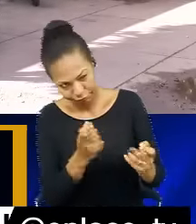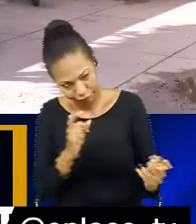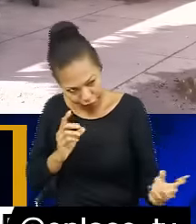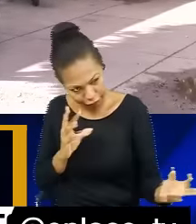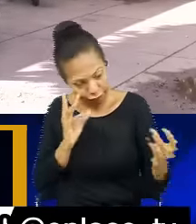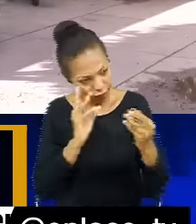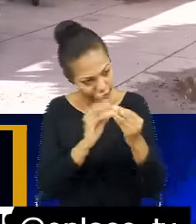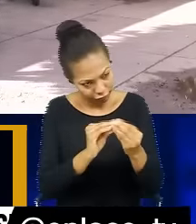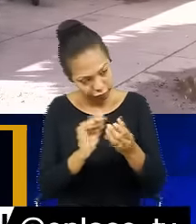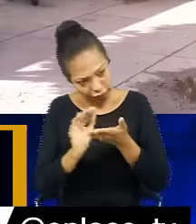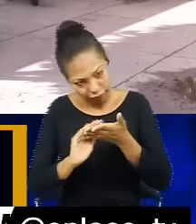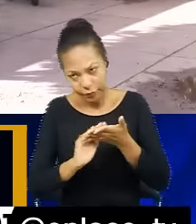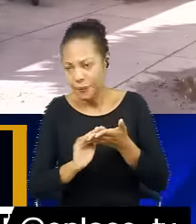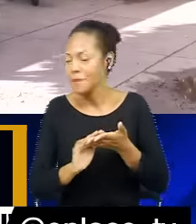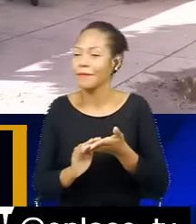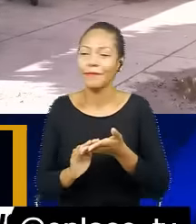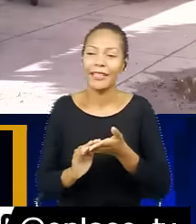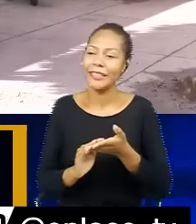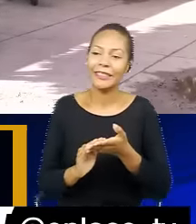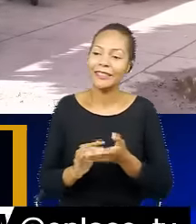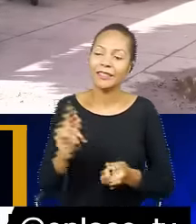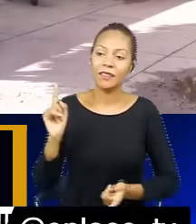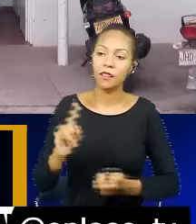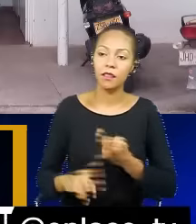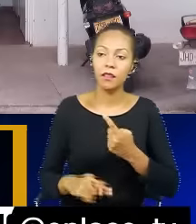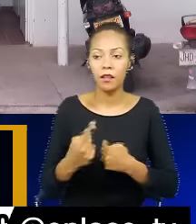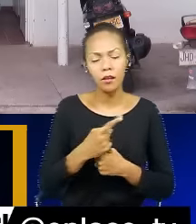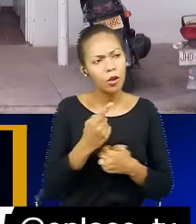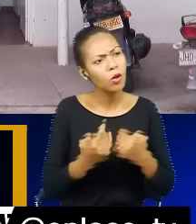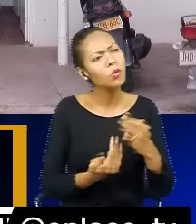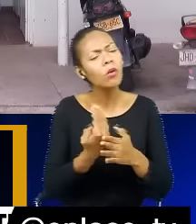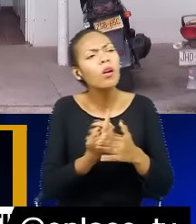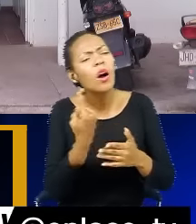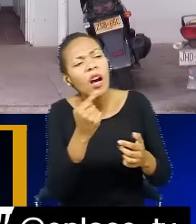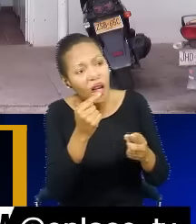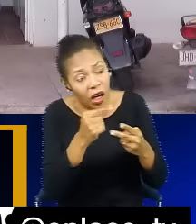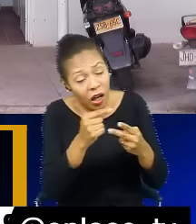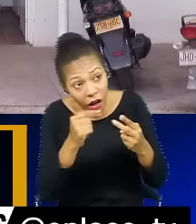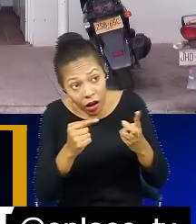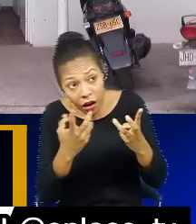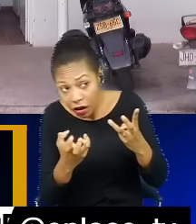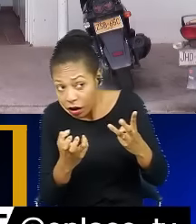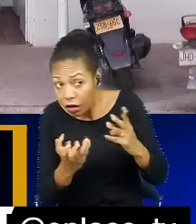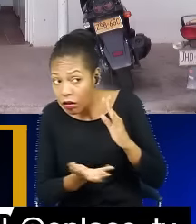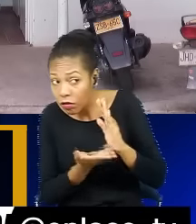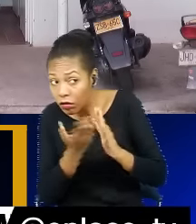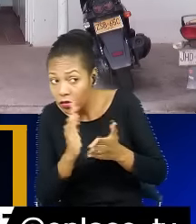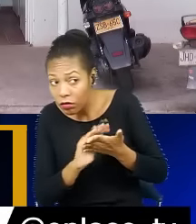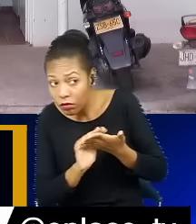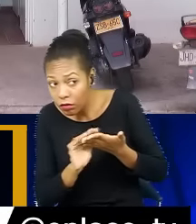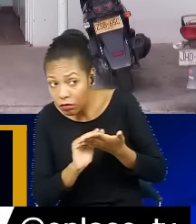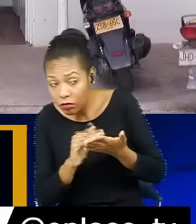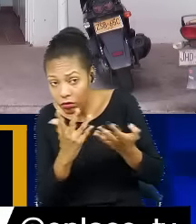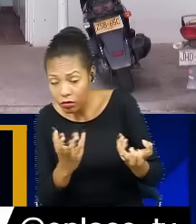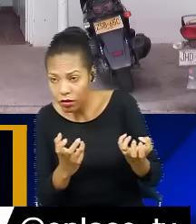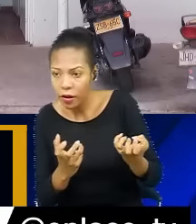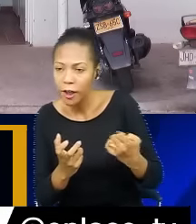no se pudo dar. Tienen algunas novedades y algunas sugerencias que quieren mejorar, pero yo los invito que